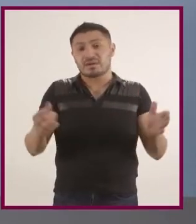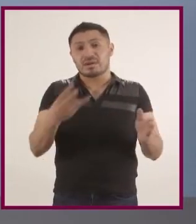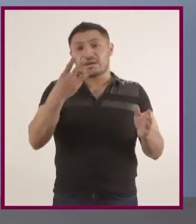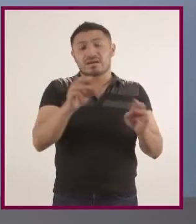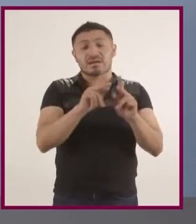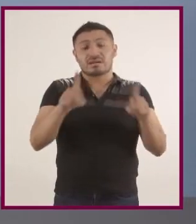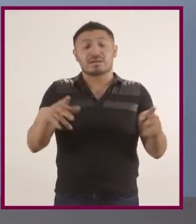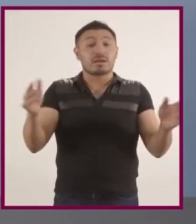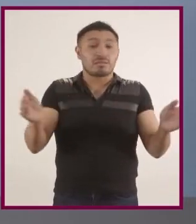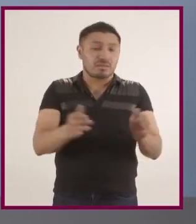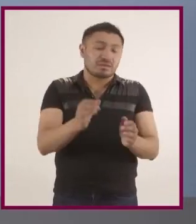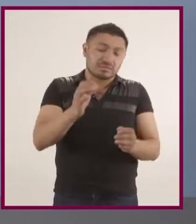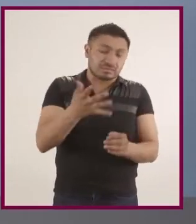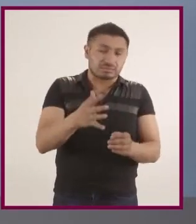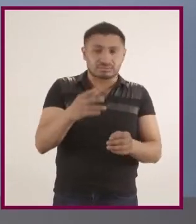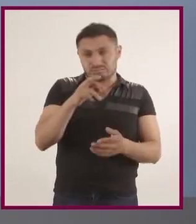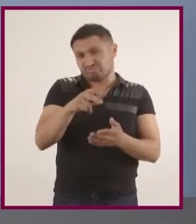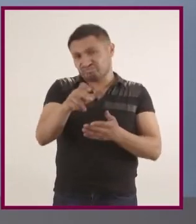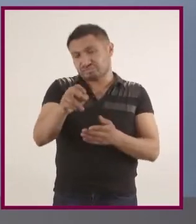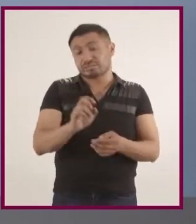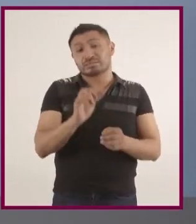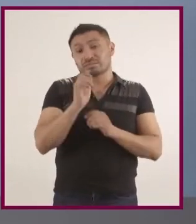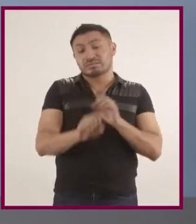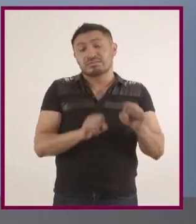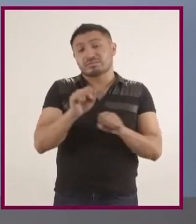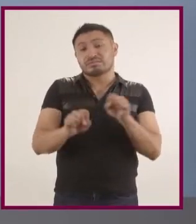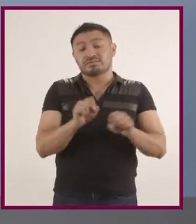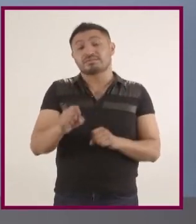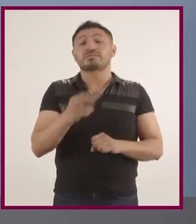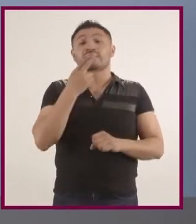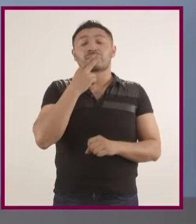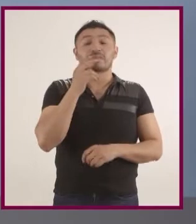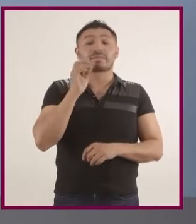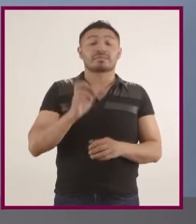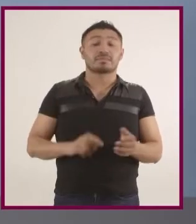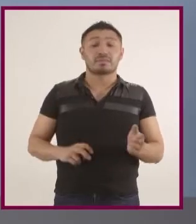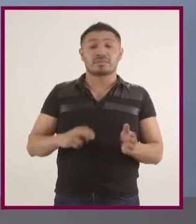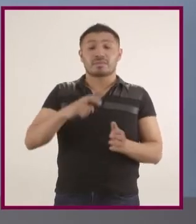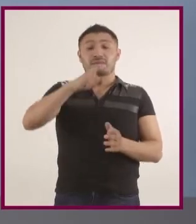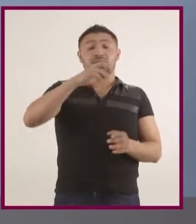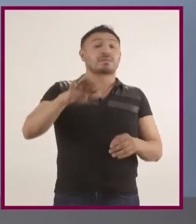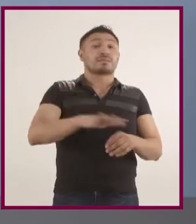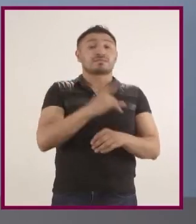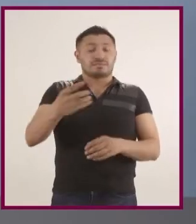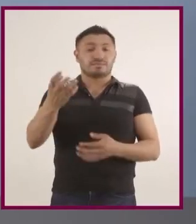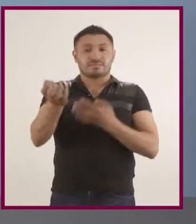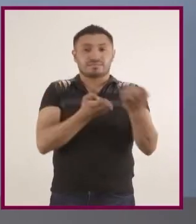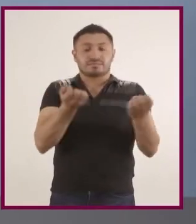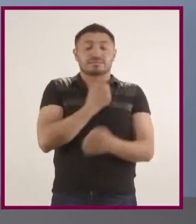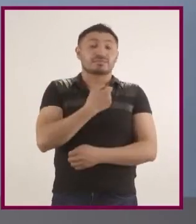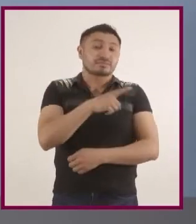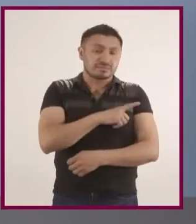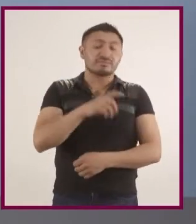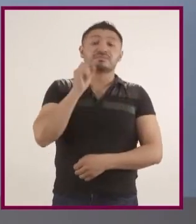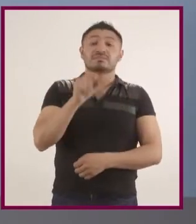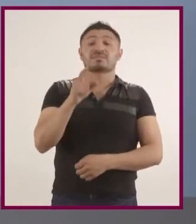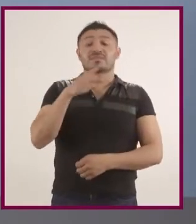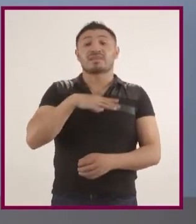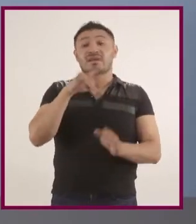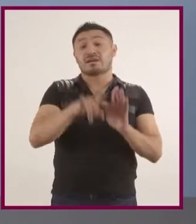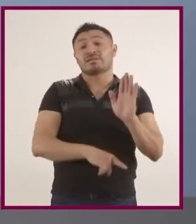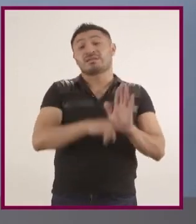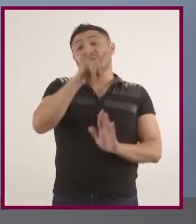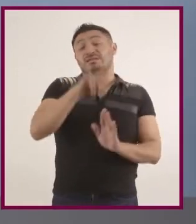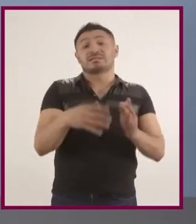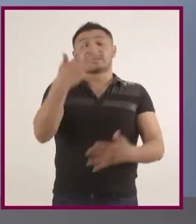a 3 km al menos de preferencia usar las escaleras ya que además de que el ejercicio saludable usar un ascensor